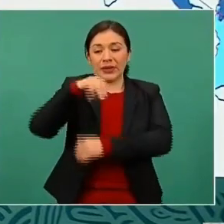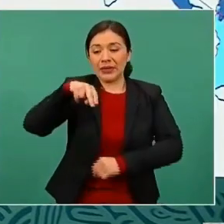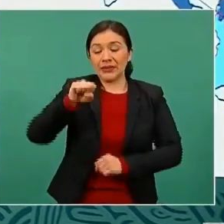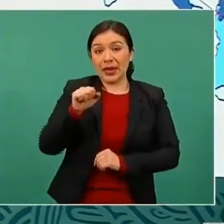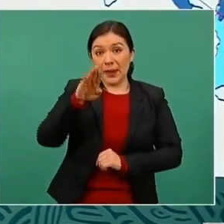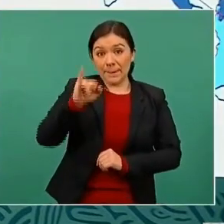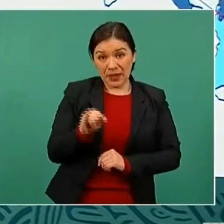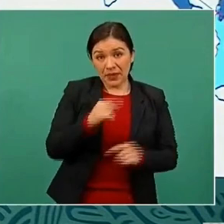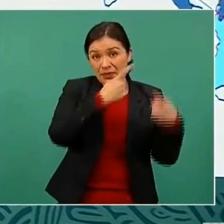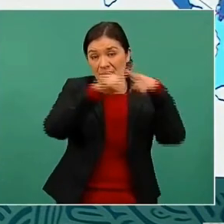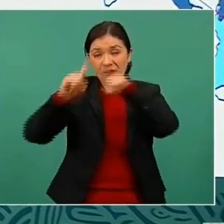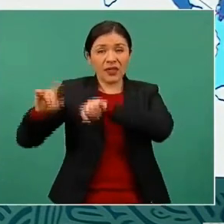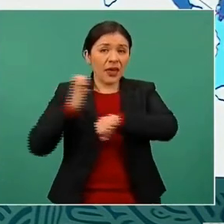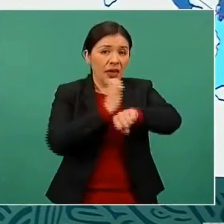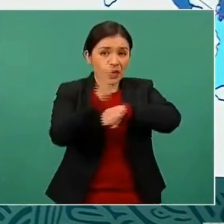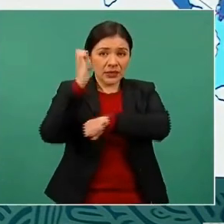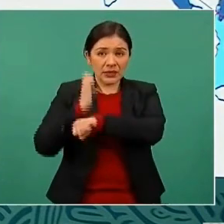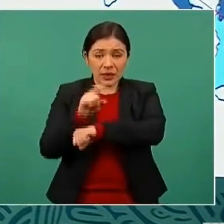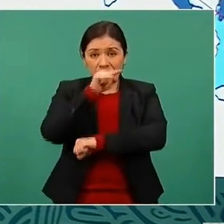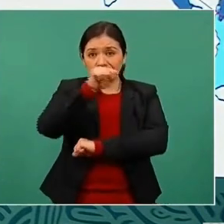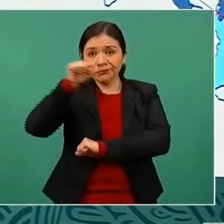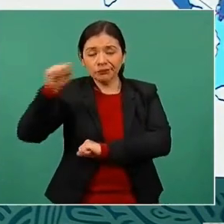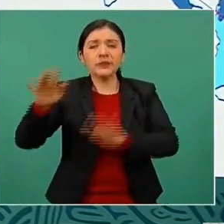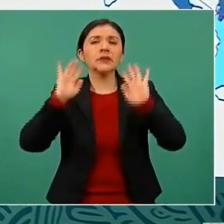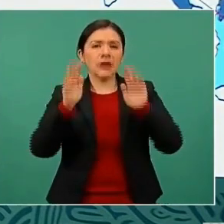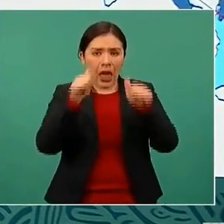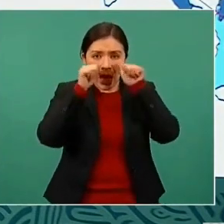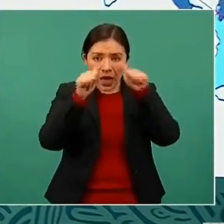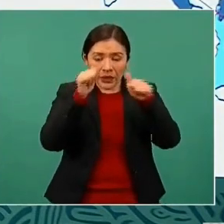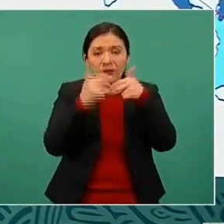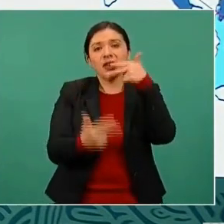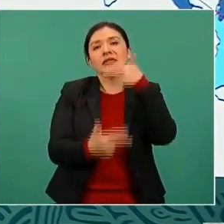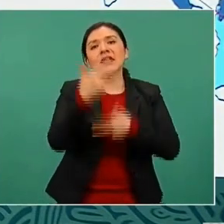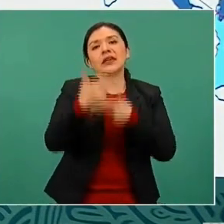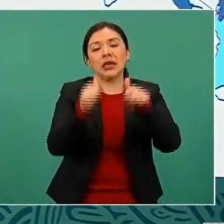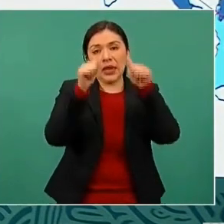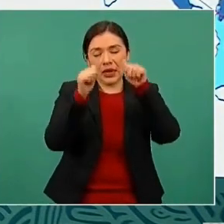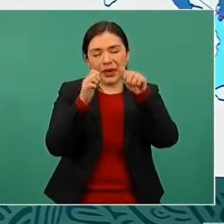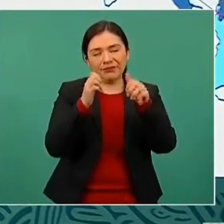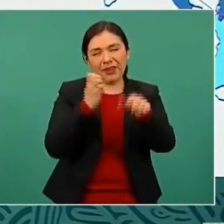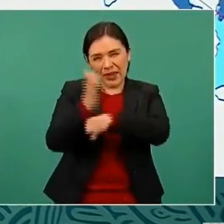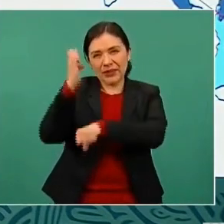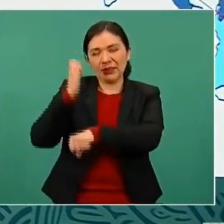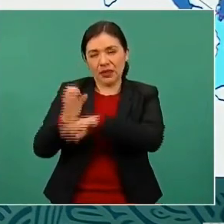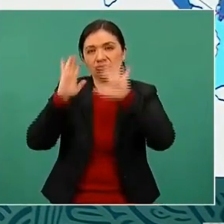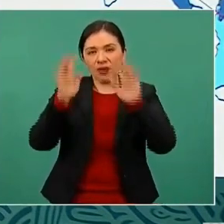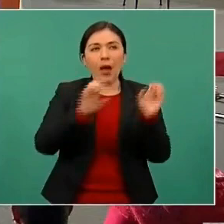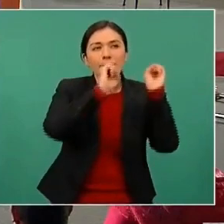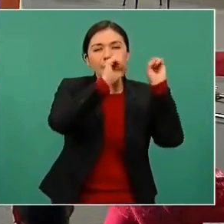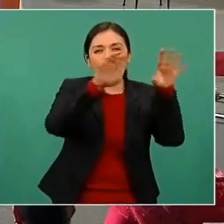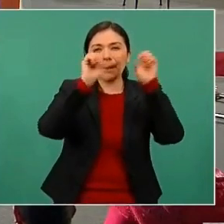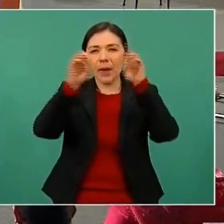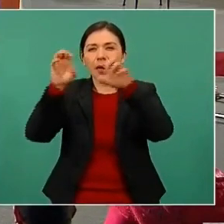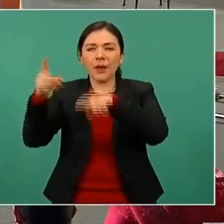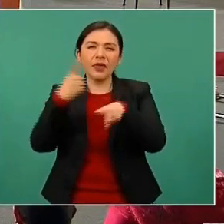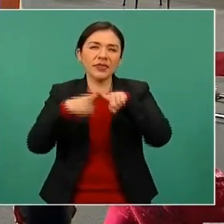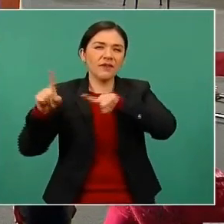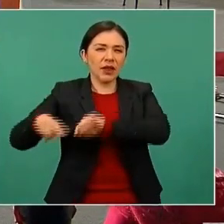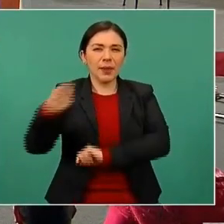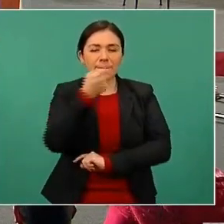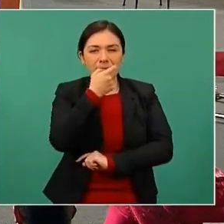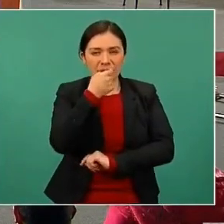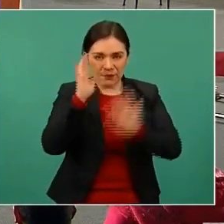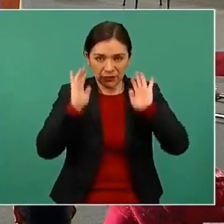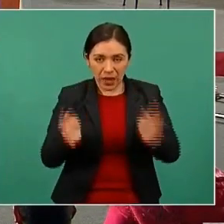en los en los estados también se han atendido a 13 estados ya se les llevó sus sus medicamentos